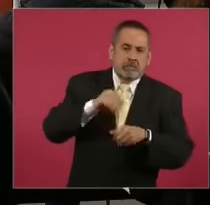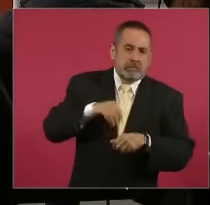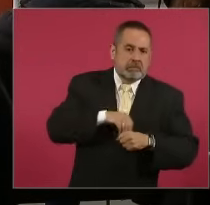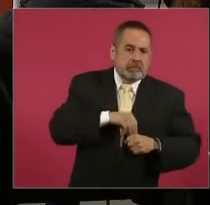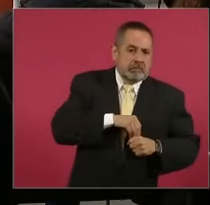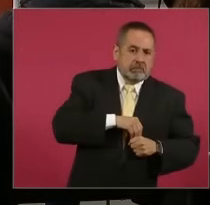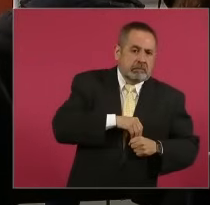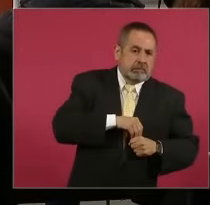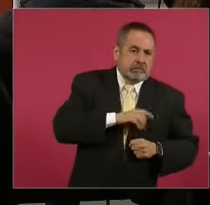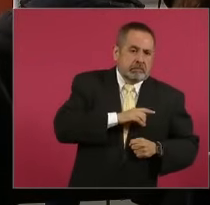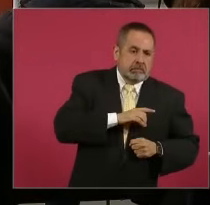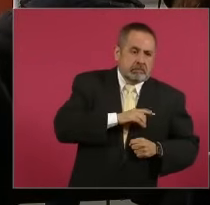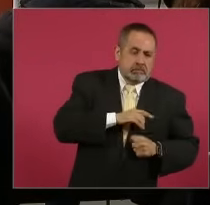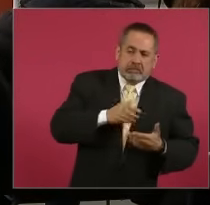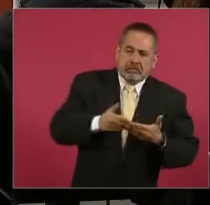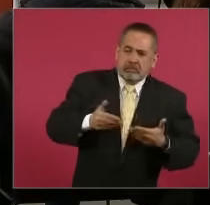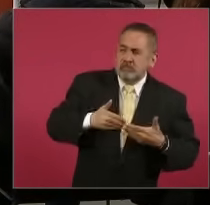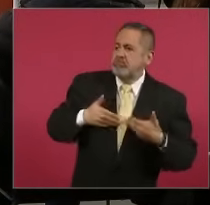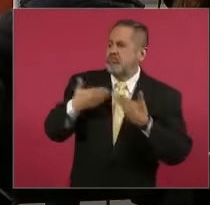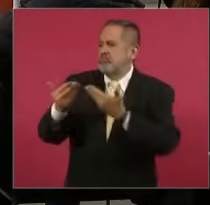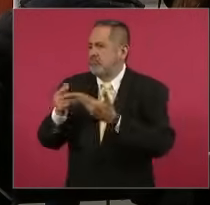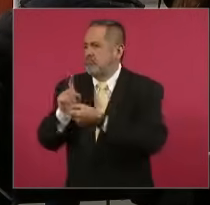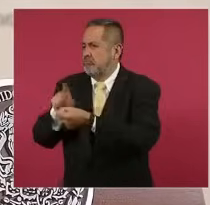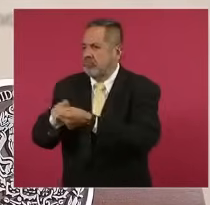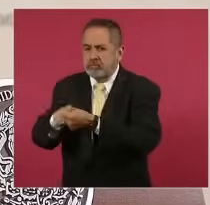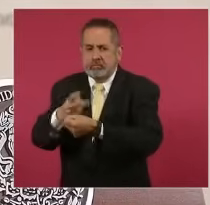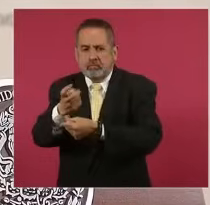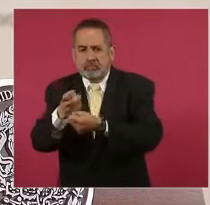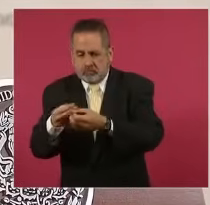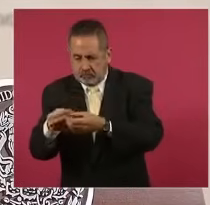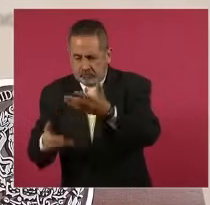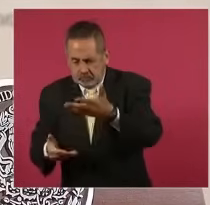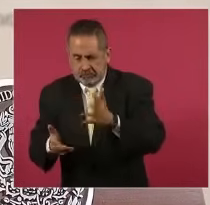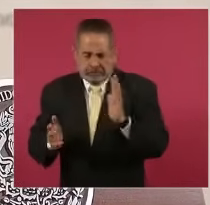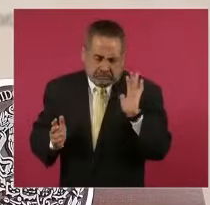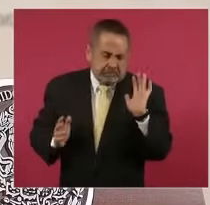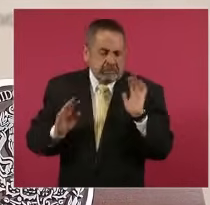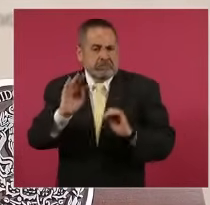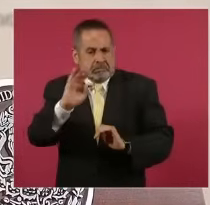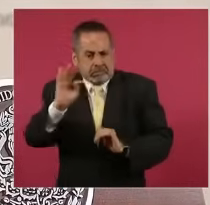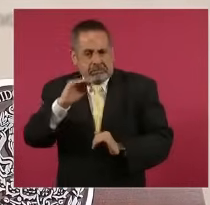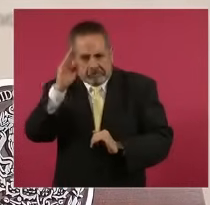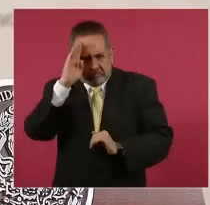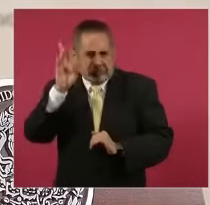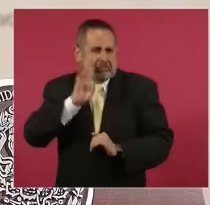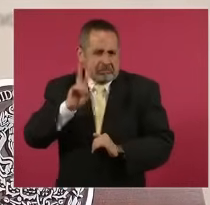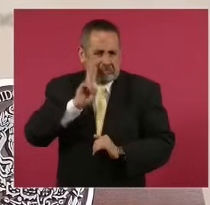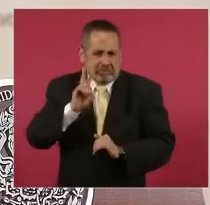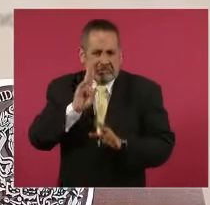a denunciar las desapariciones. ¿O qué pasa?